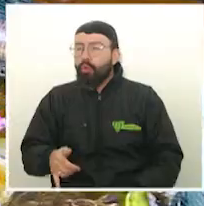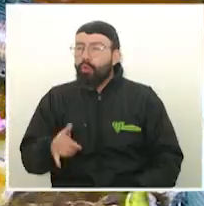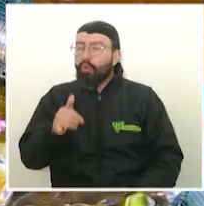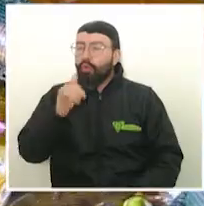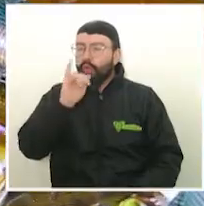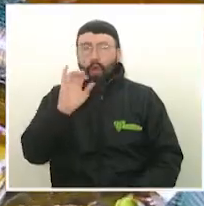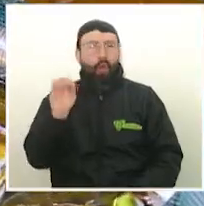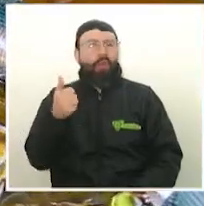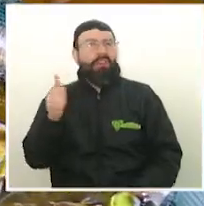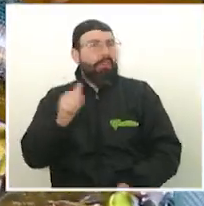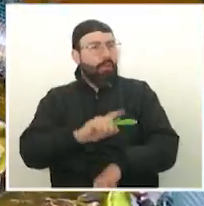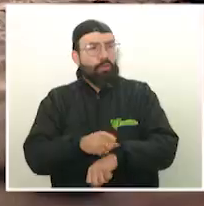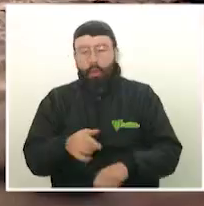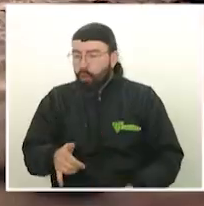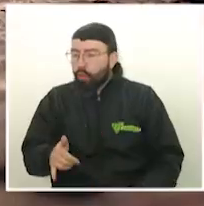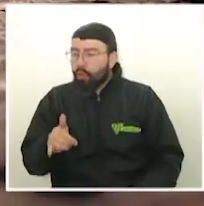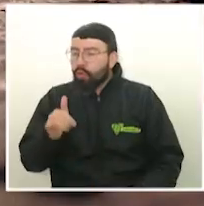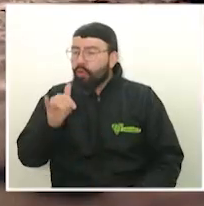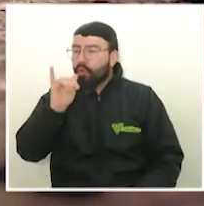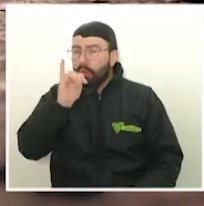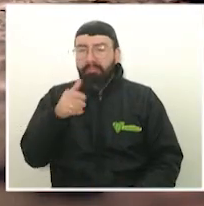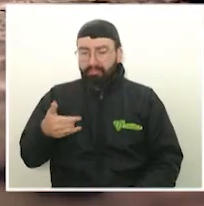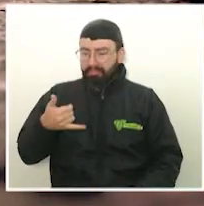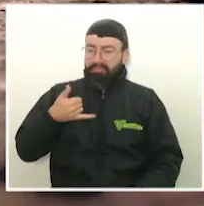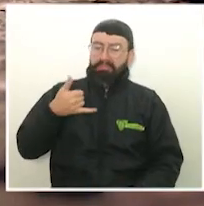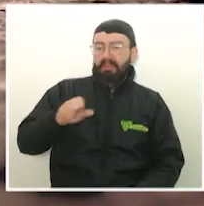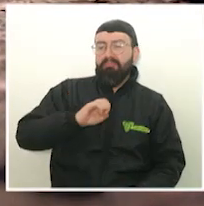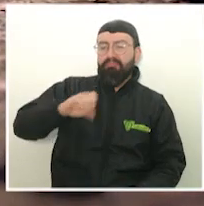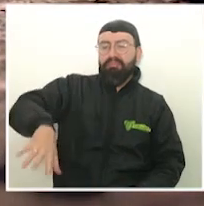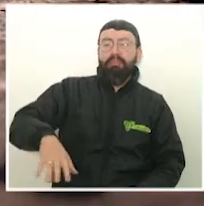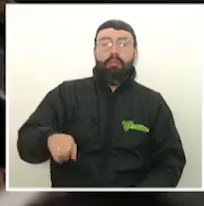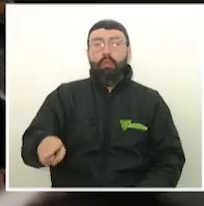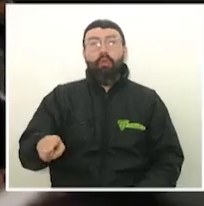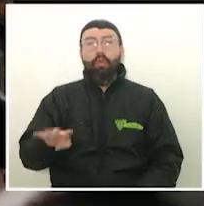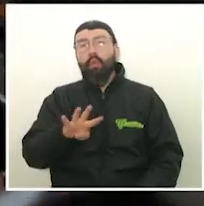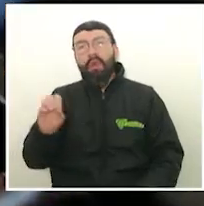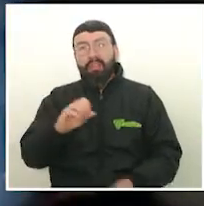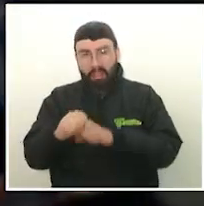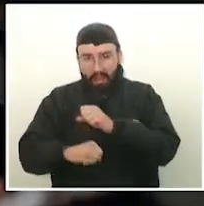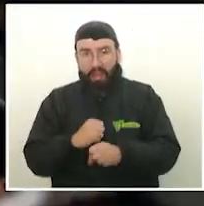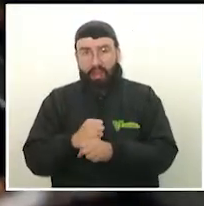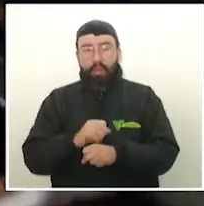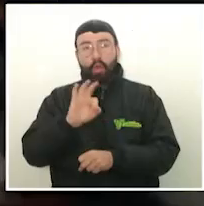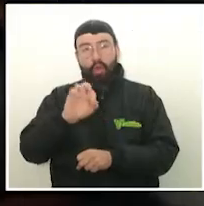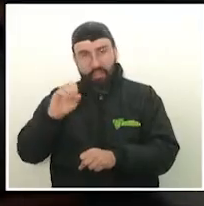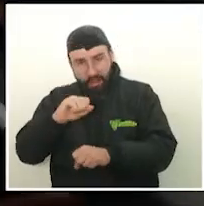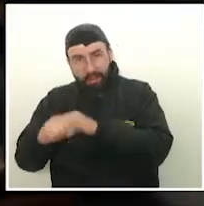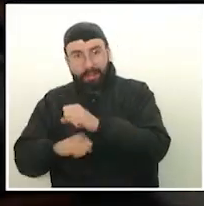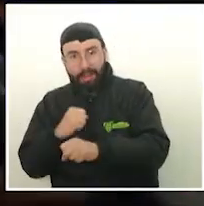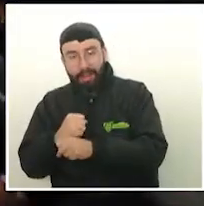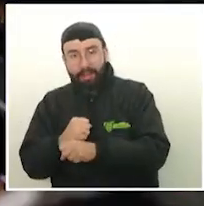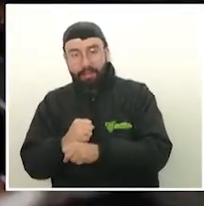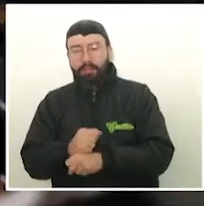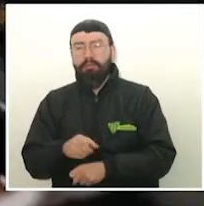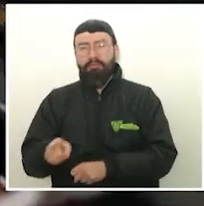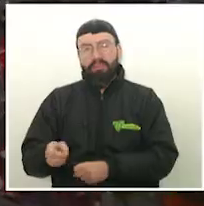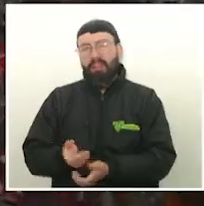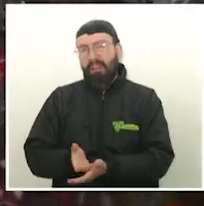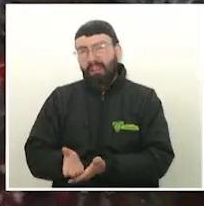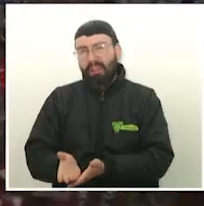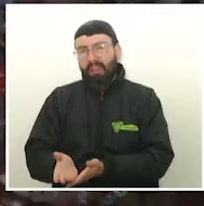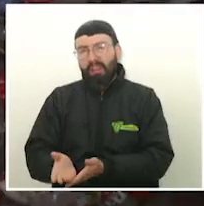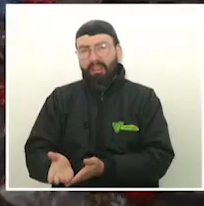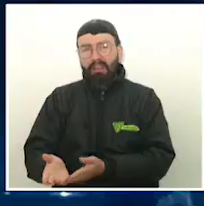10. ¿Y el envase dura cuántos años? ¿40, 60, 80 años? Contaminando,